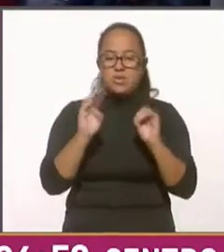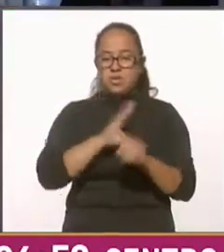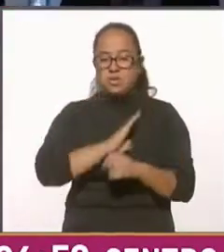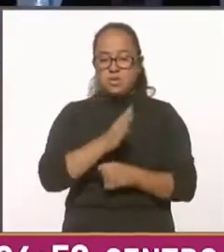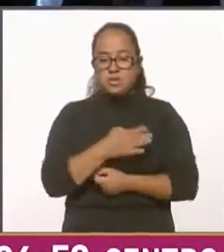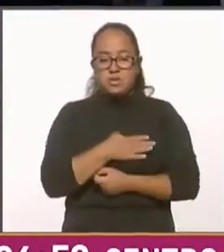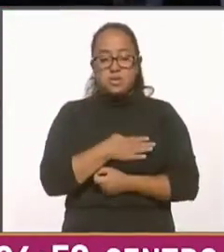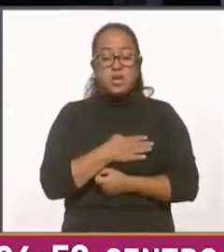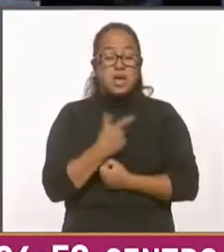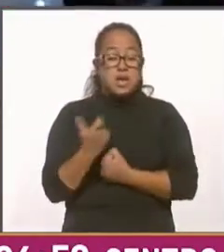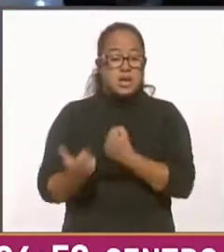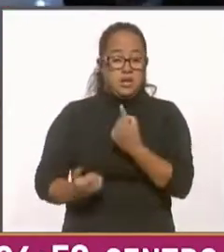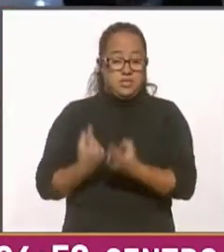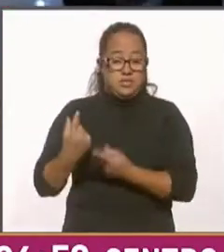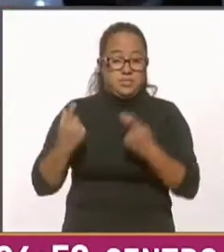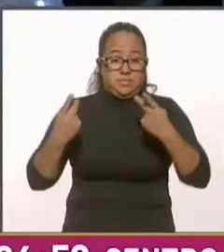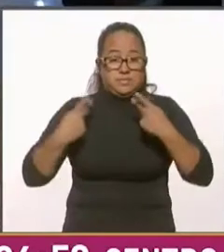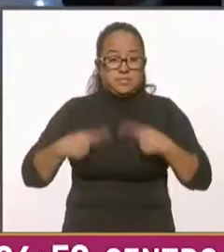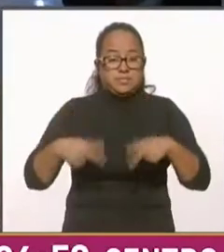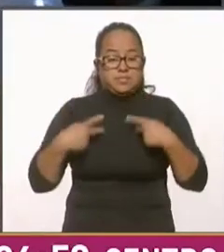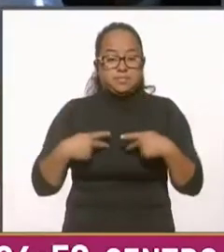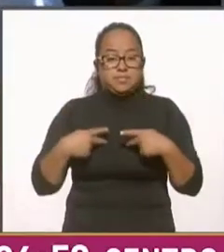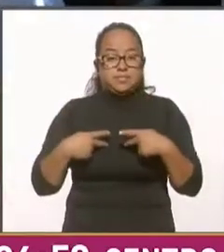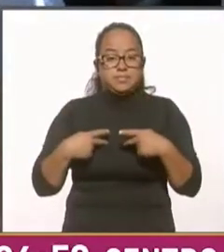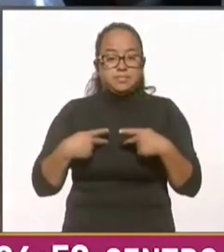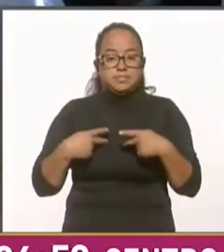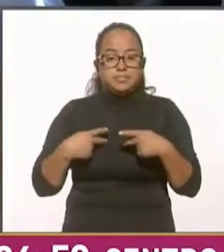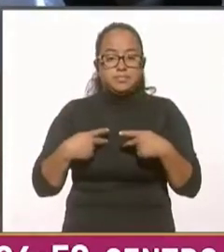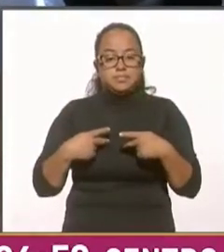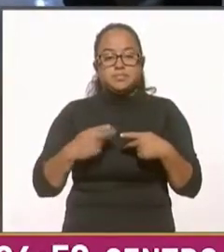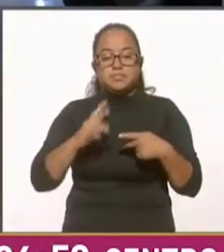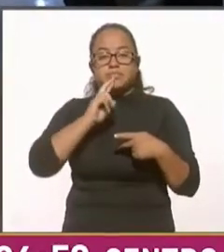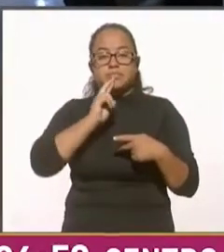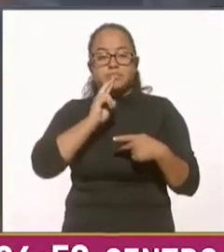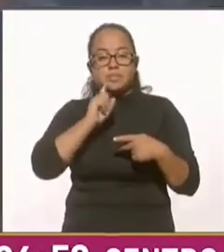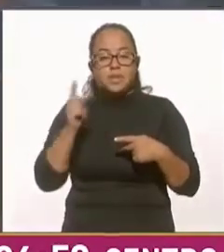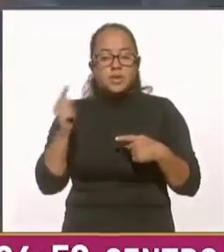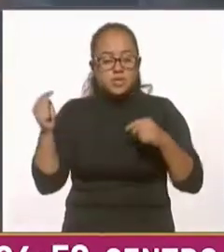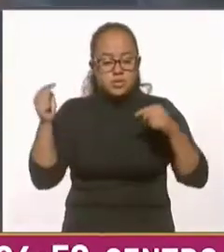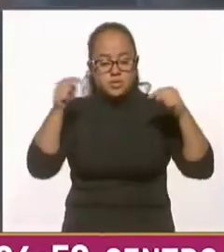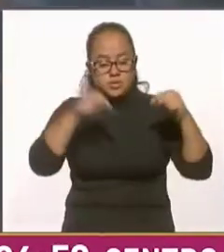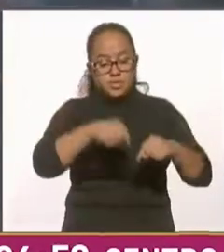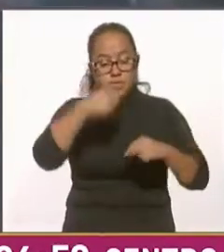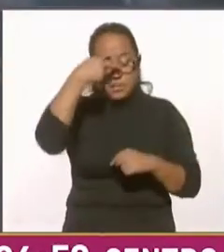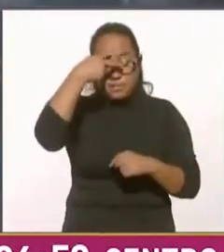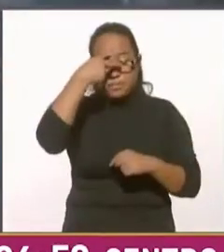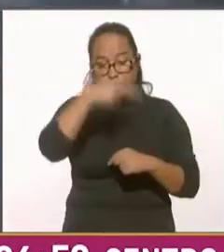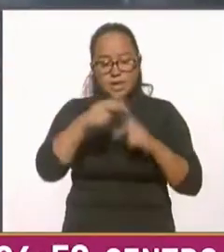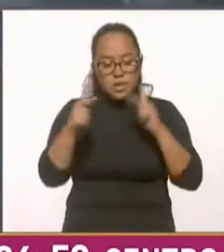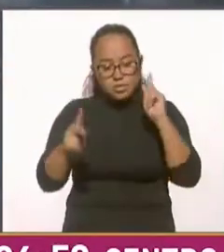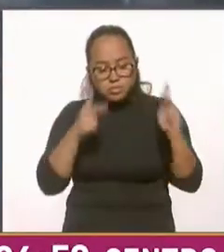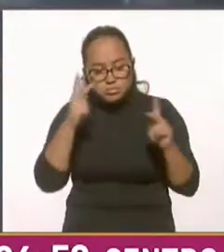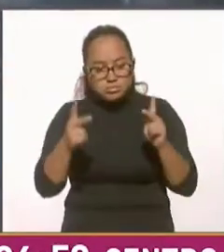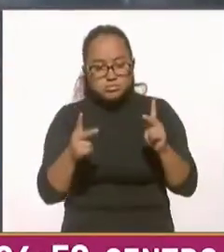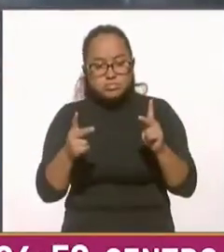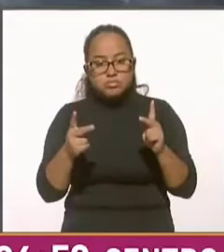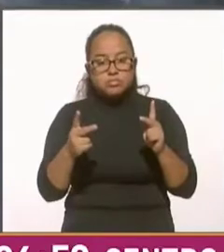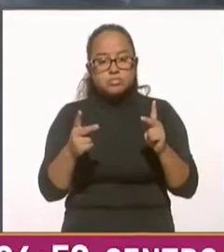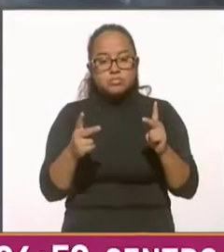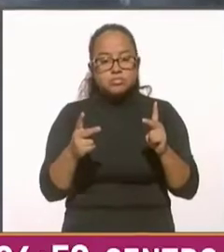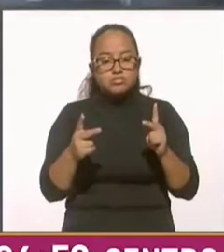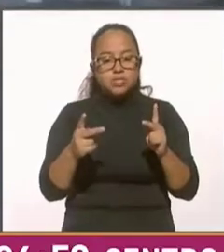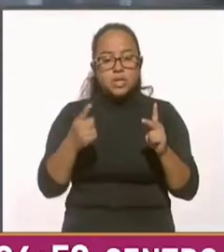pues mucha gente parece que se vino a refugiar en algún sentido a México buscando